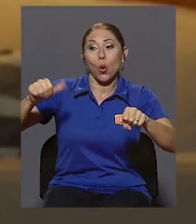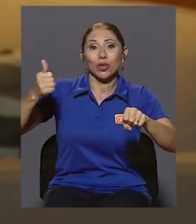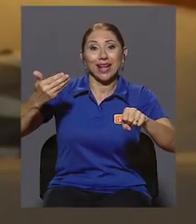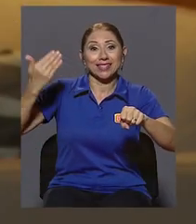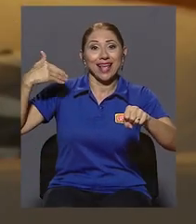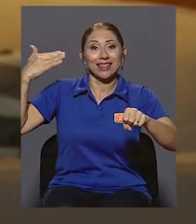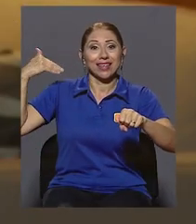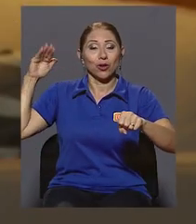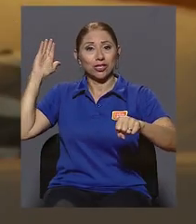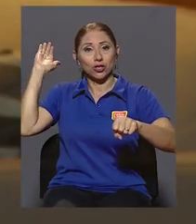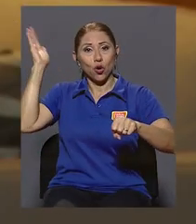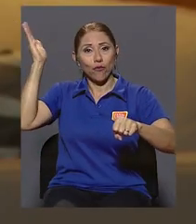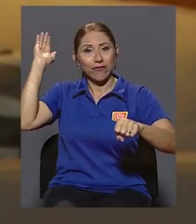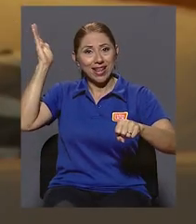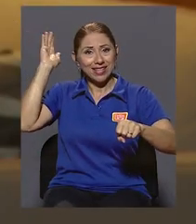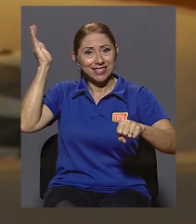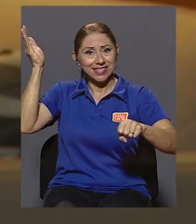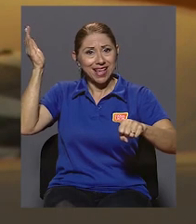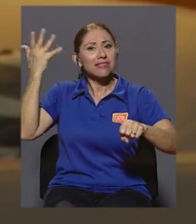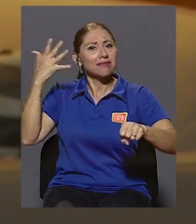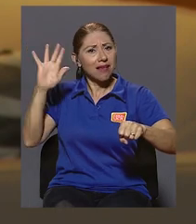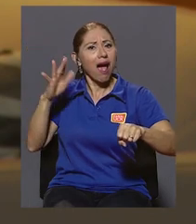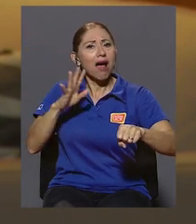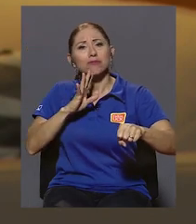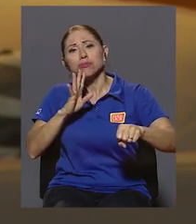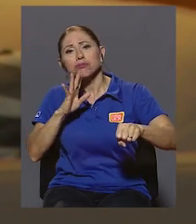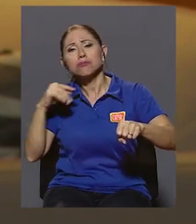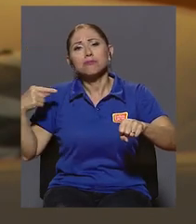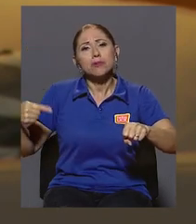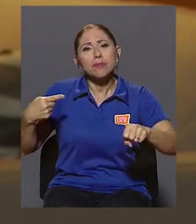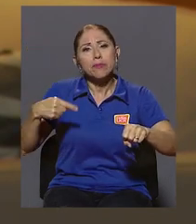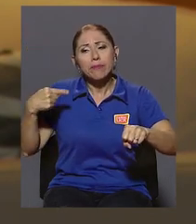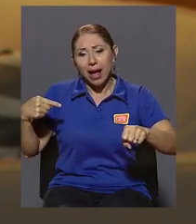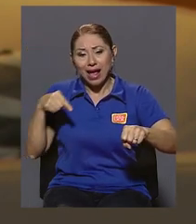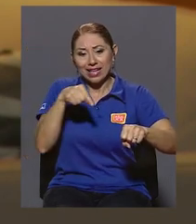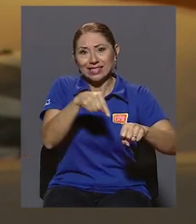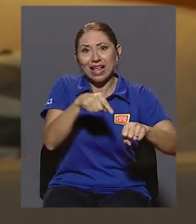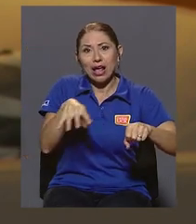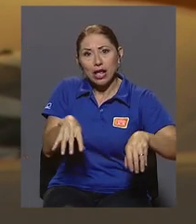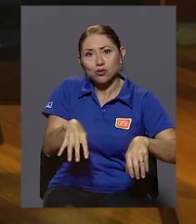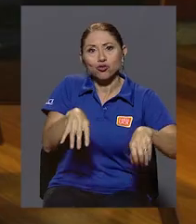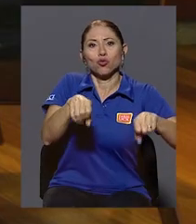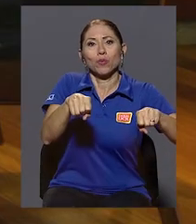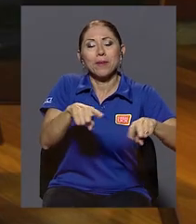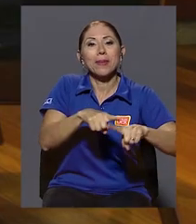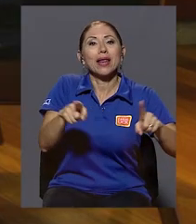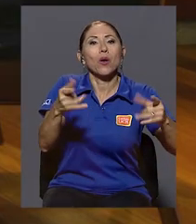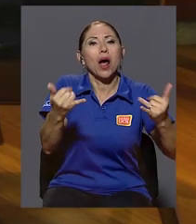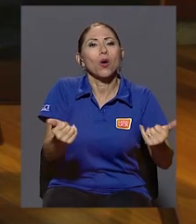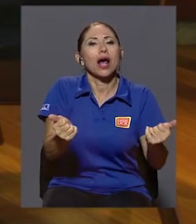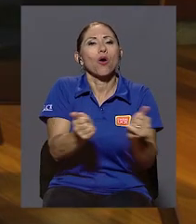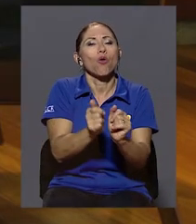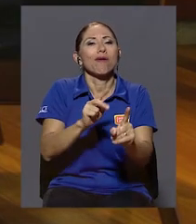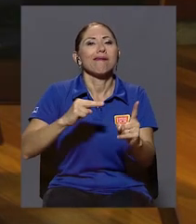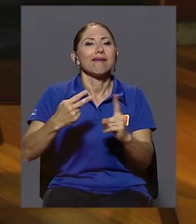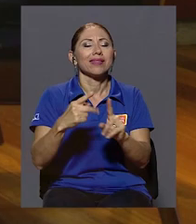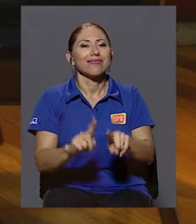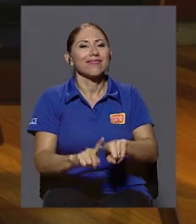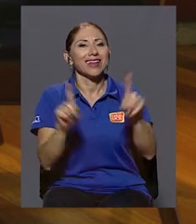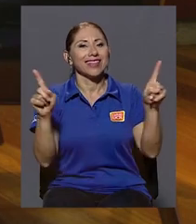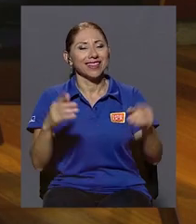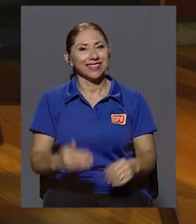anteriores conferencias han manifestado, pero ahora con ciertos acentos